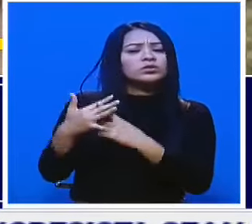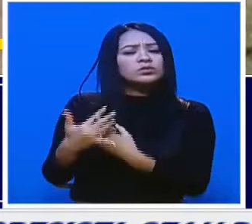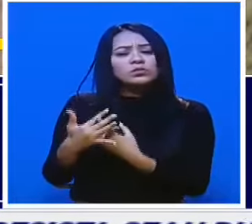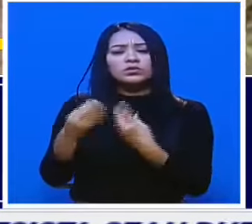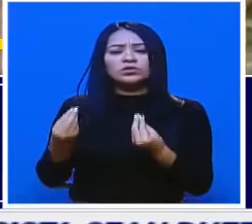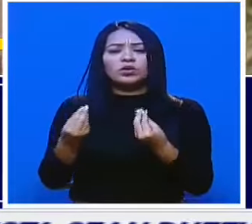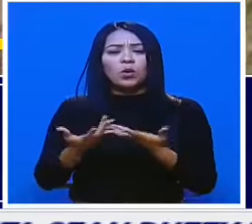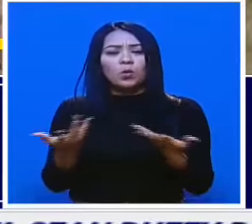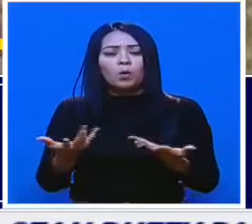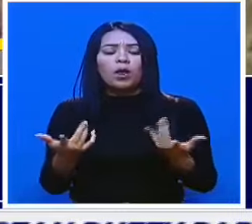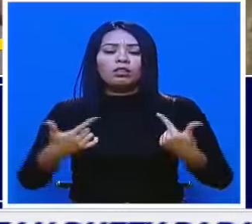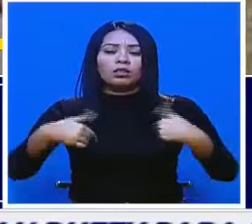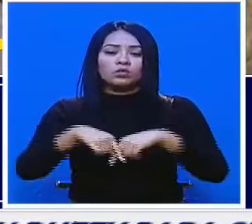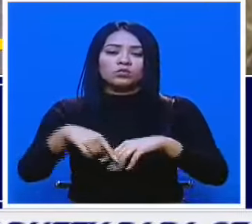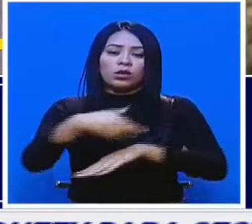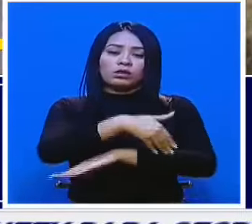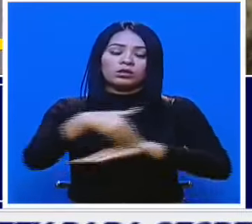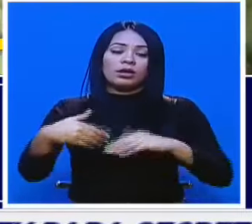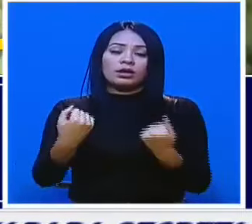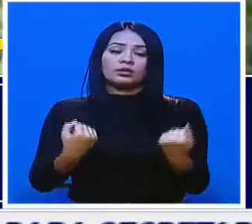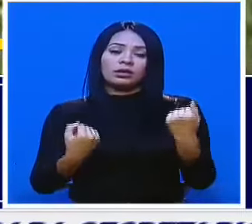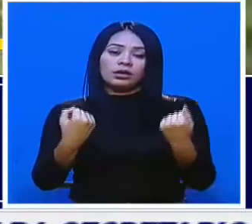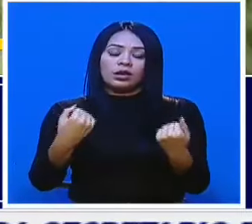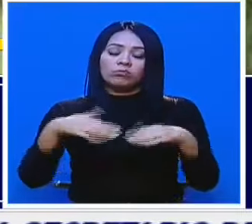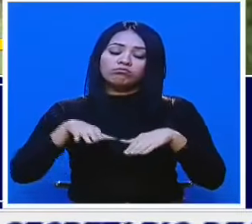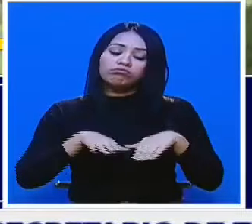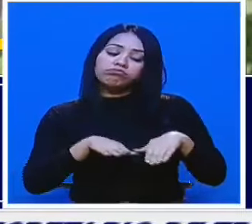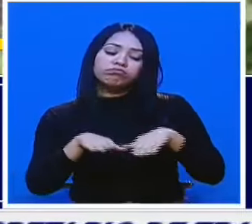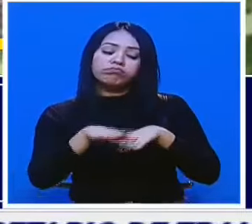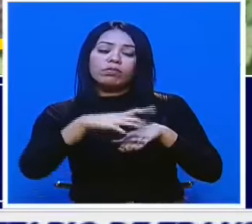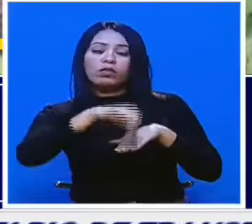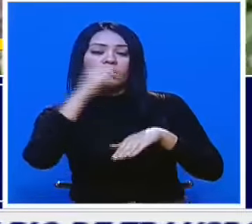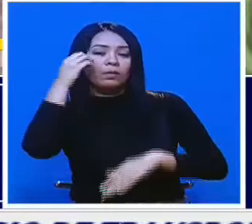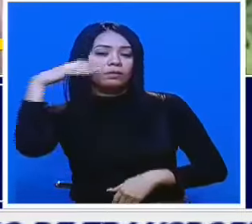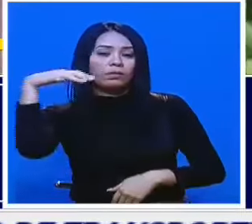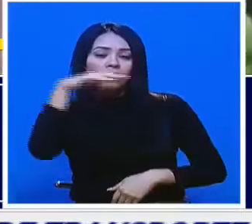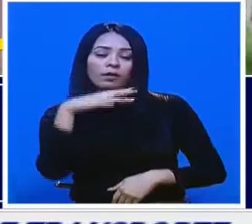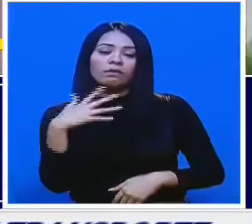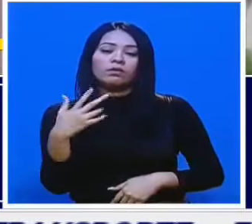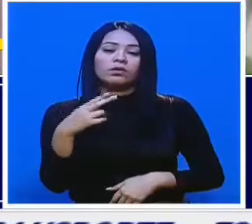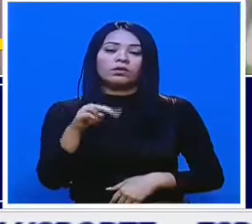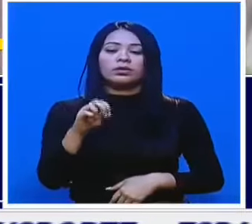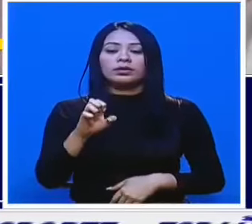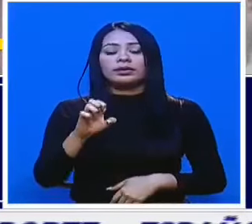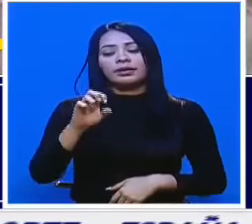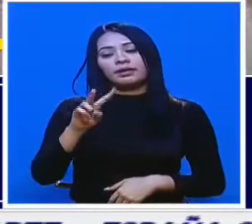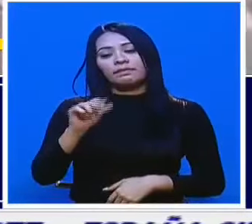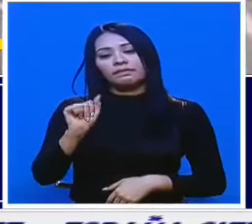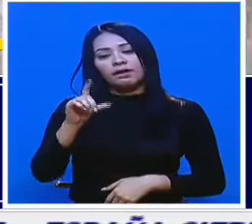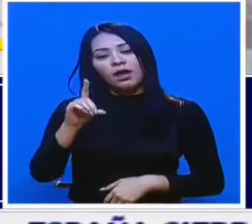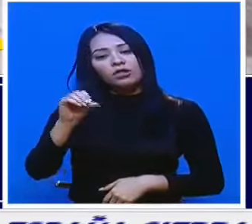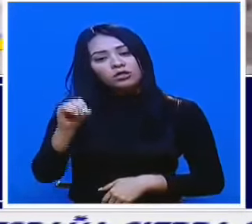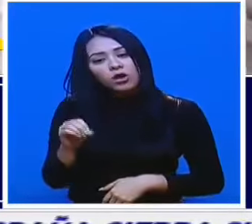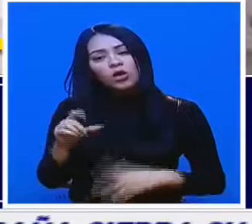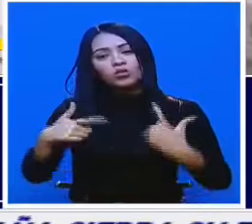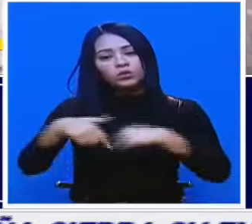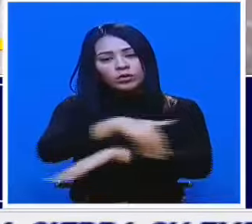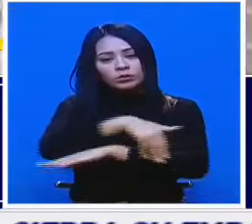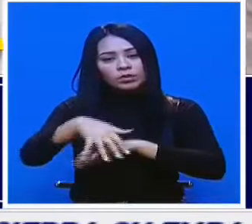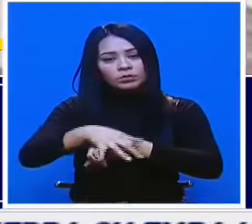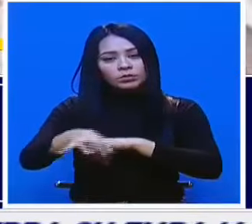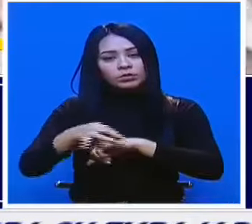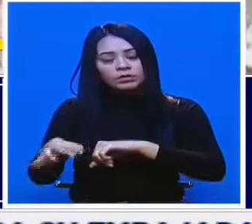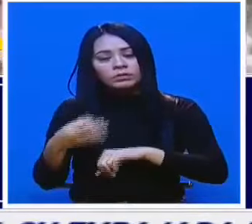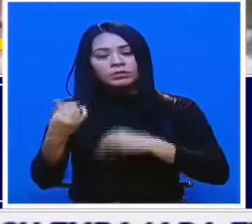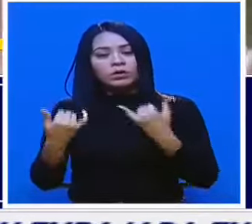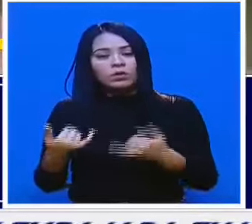la obstrucción del paso vehicular. De igual manera, hacia la población de Los Nevados, estuvimos haciendo la recuperación de